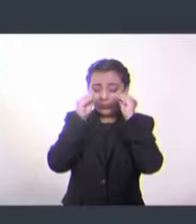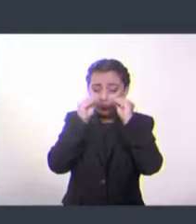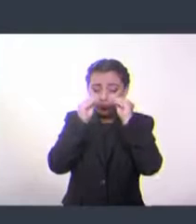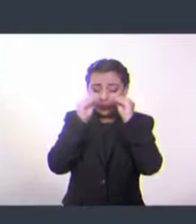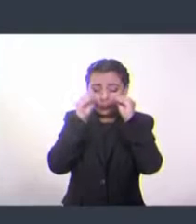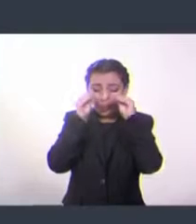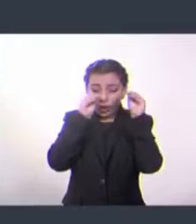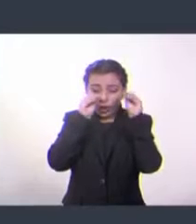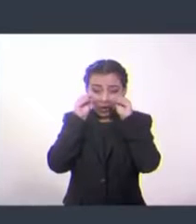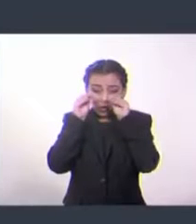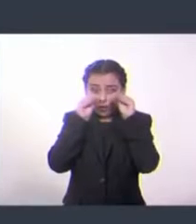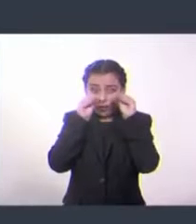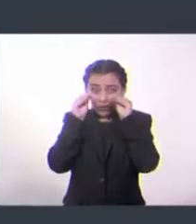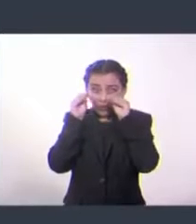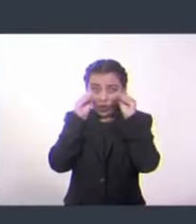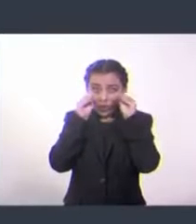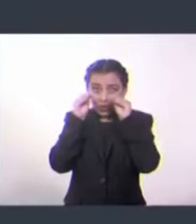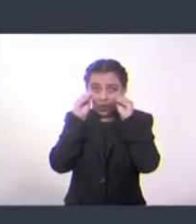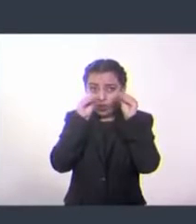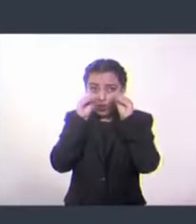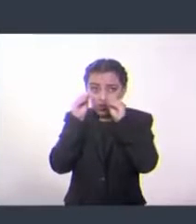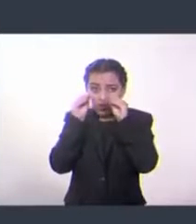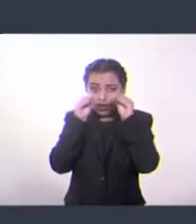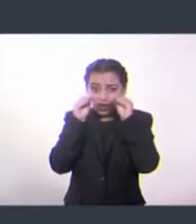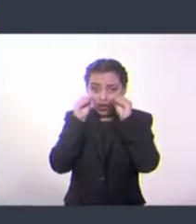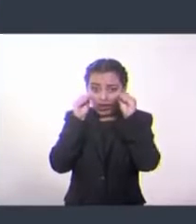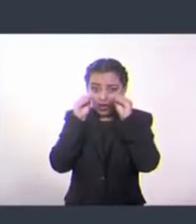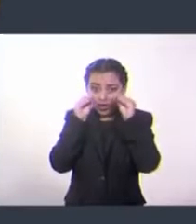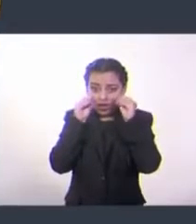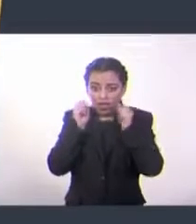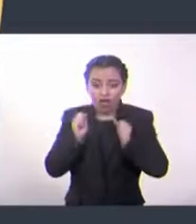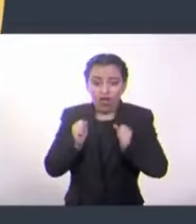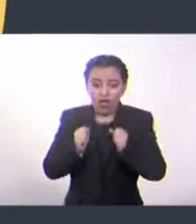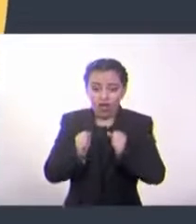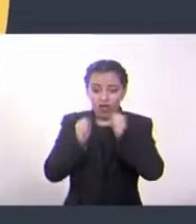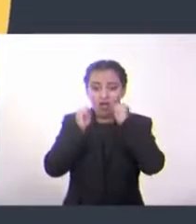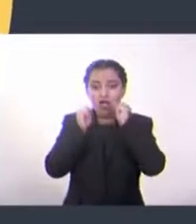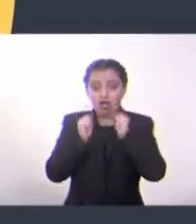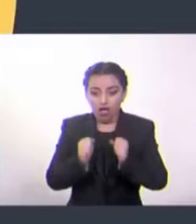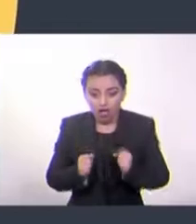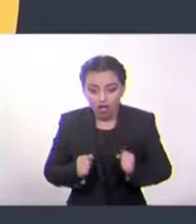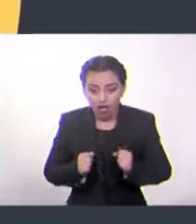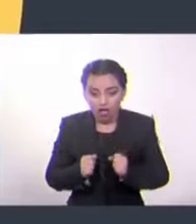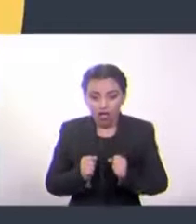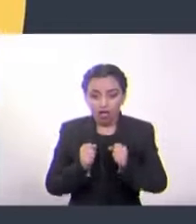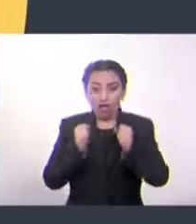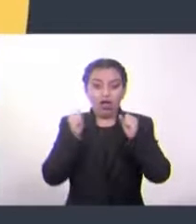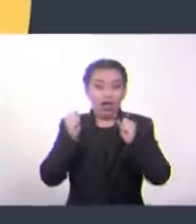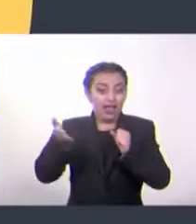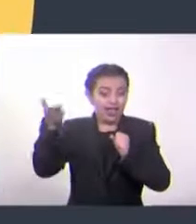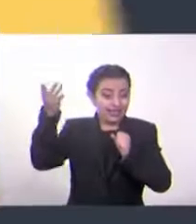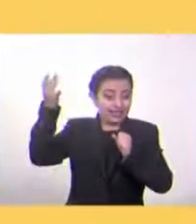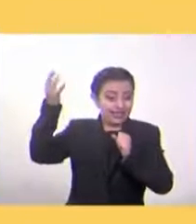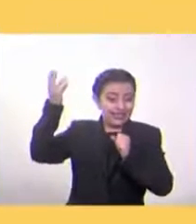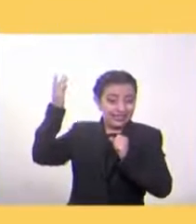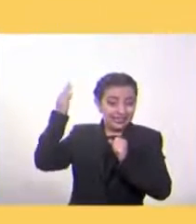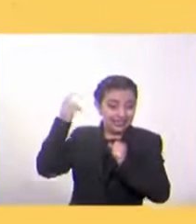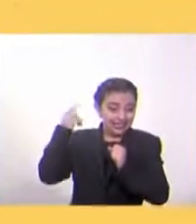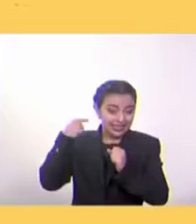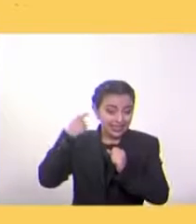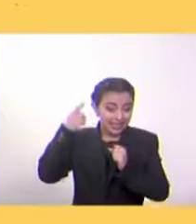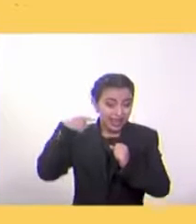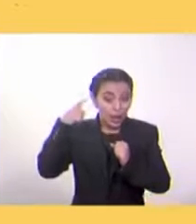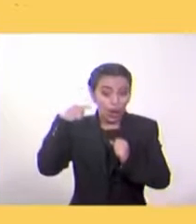rojos, columpiada en los mecates gruesos. Hace mucho tiempo que se hizo loca, tiene un hijo de quien no